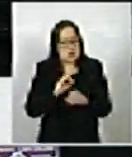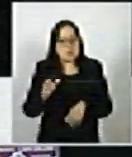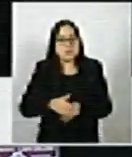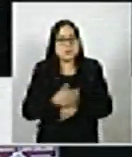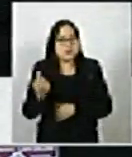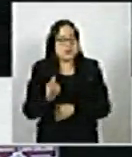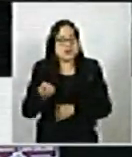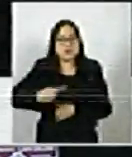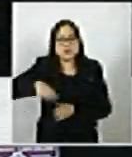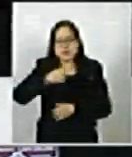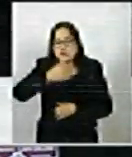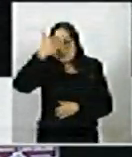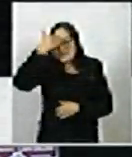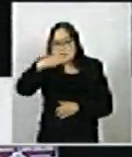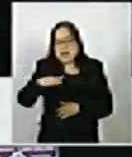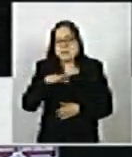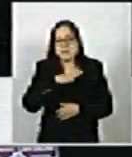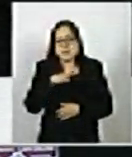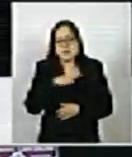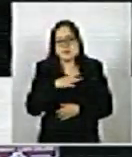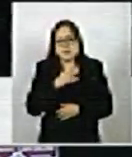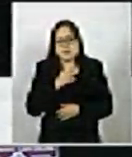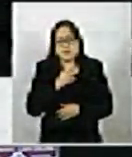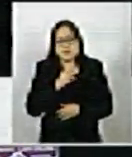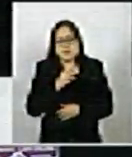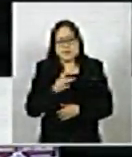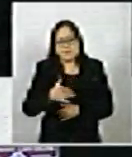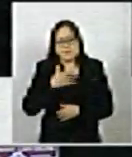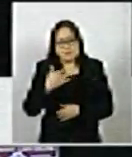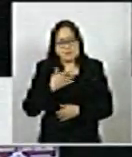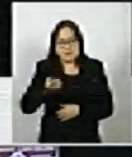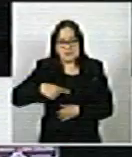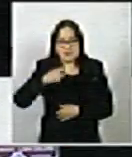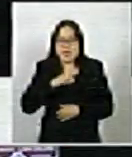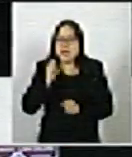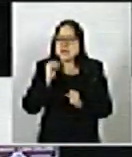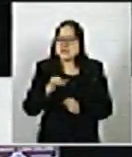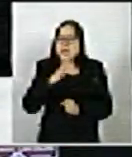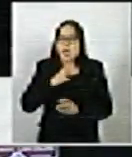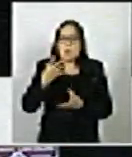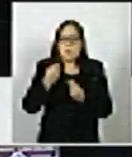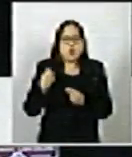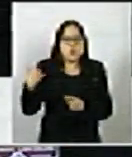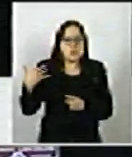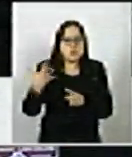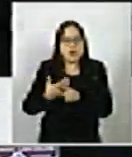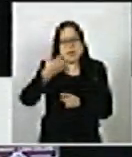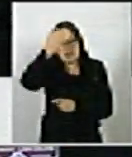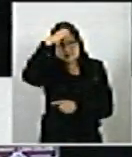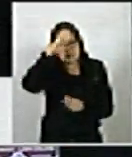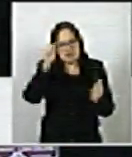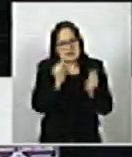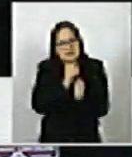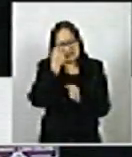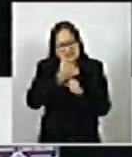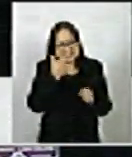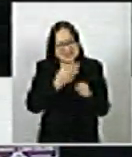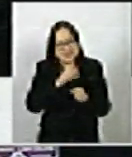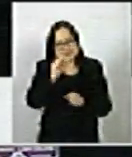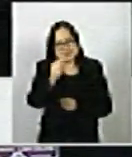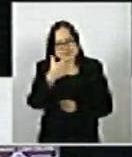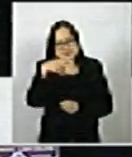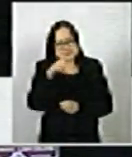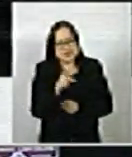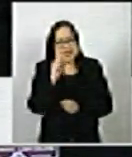luces máximo a quienes tenemos largas y dolorosas experiencias con las que trascienda